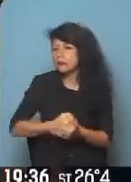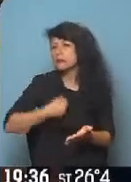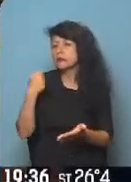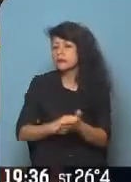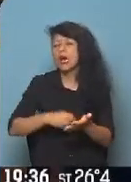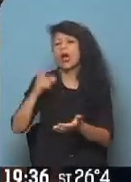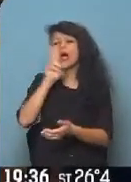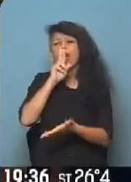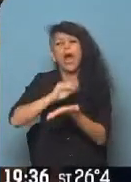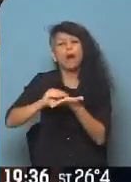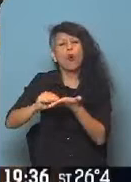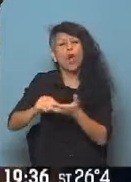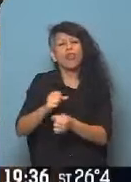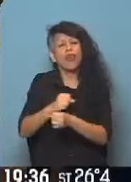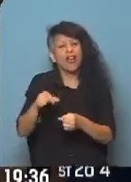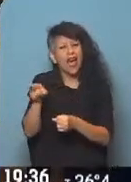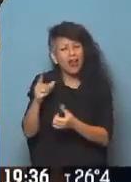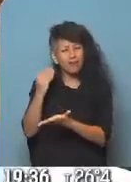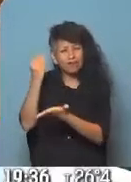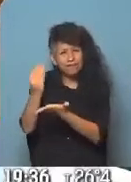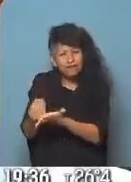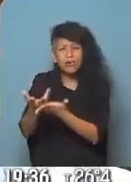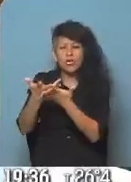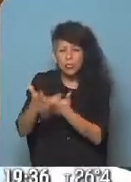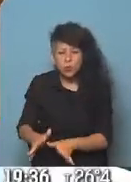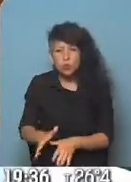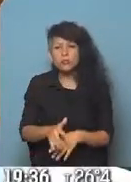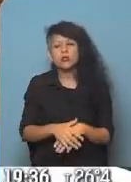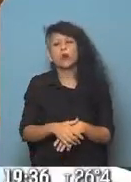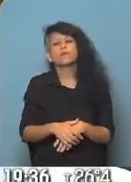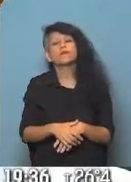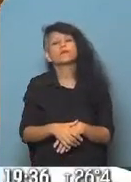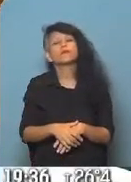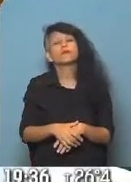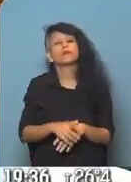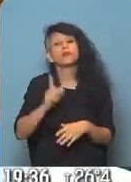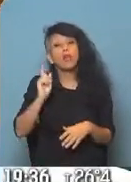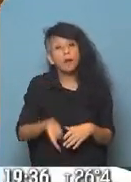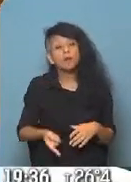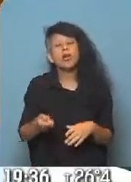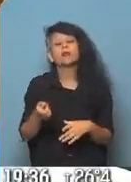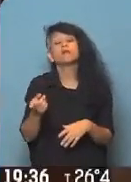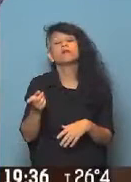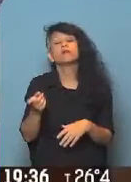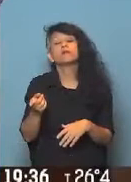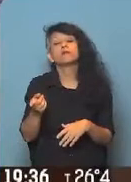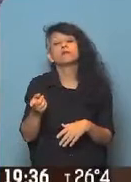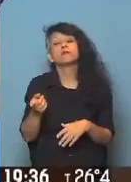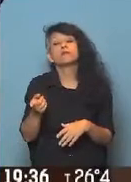de lilita carrió puesta por la querella aparte está la contratante de contratación sino de la